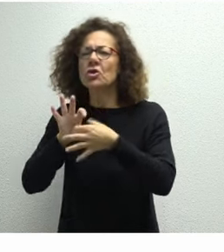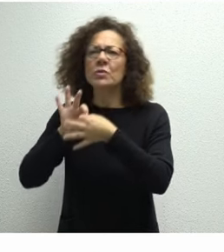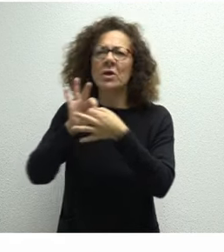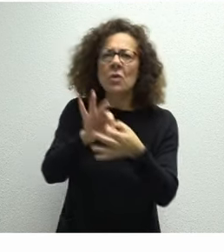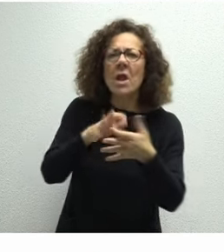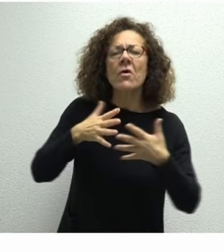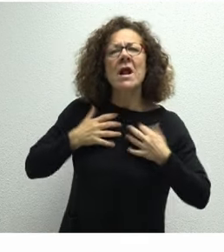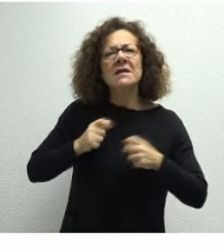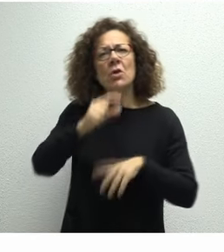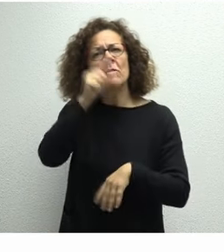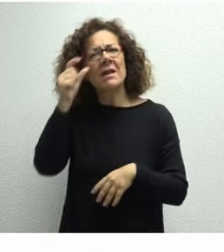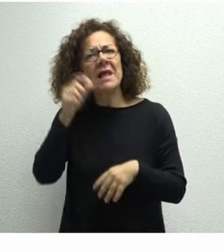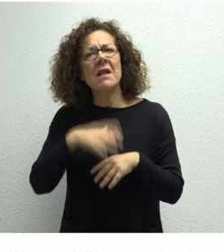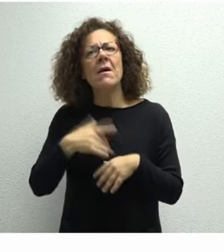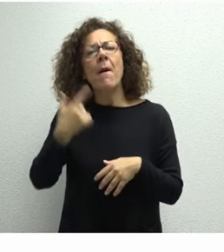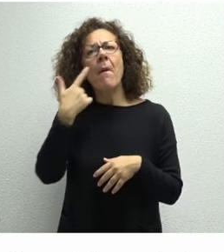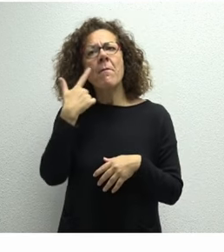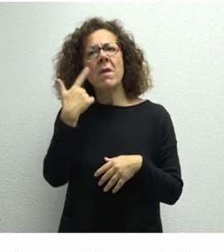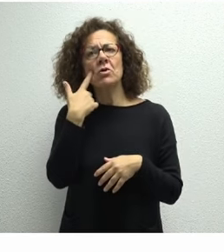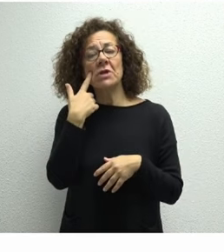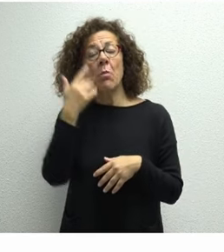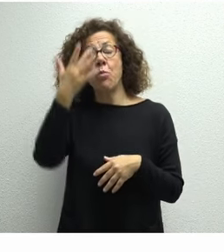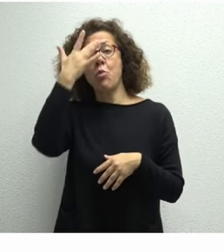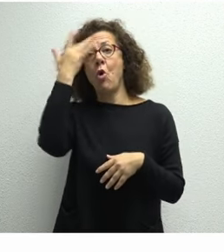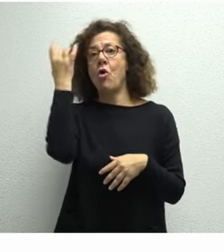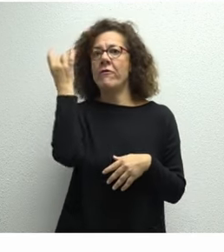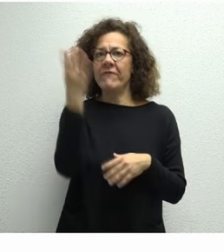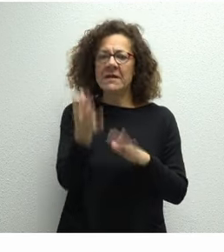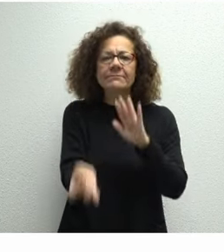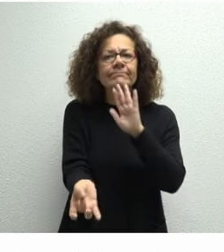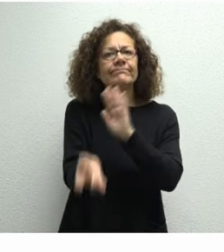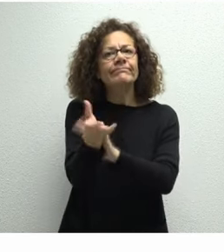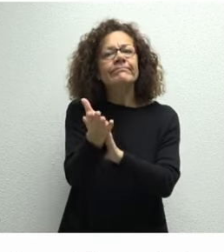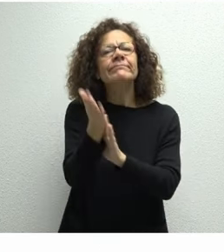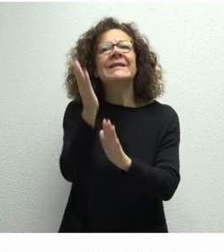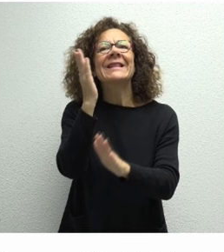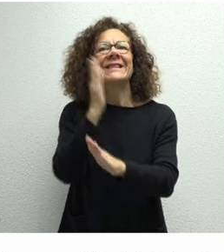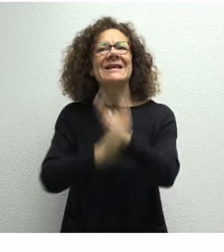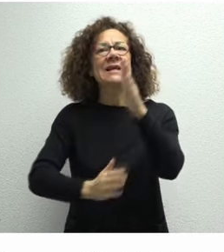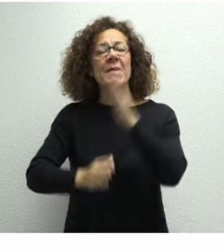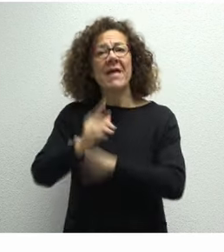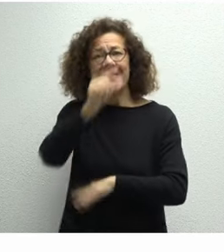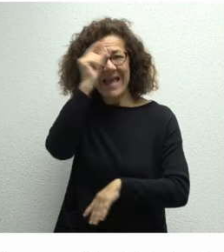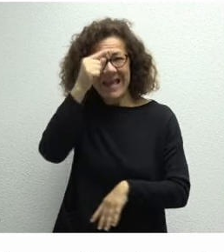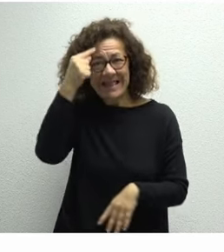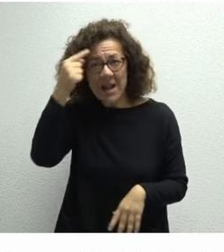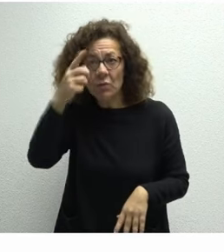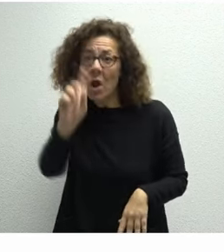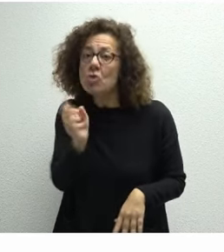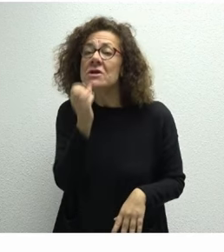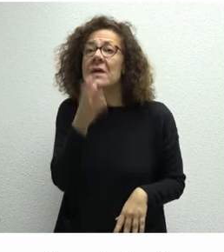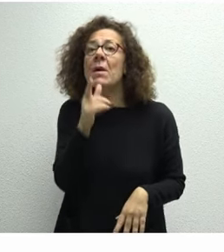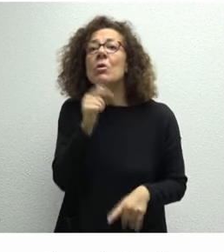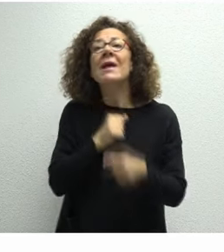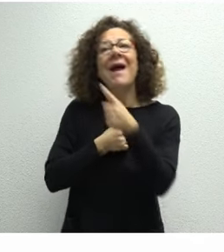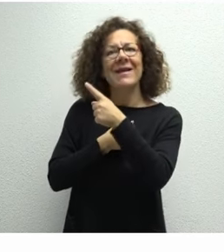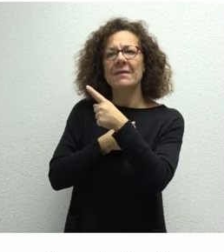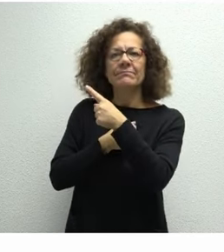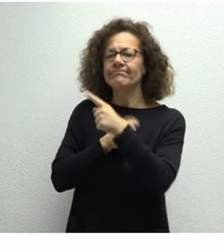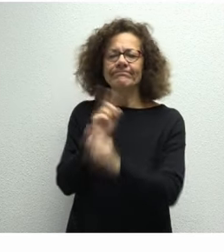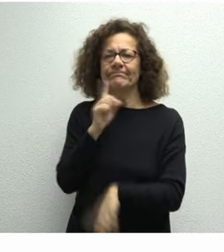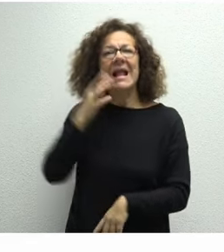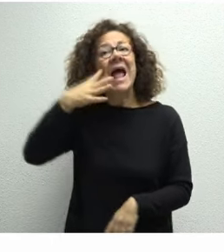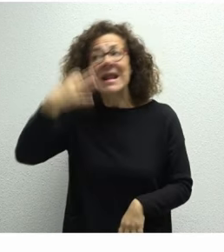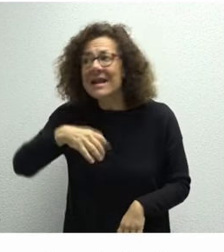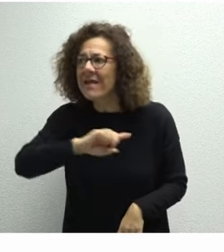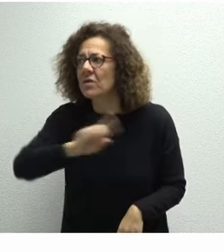la Salud Mental vemos Que bueno que por fin sale la discapacidad intelectual no está bien eh Porque lo que cuentan aquí no es la realidad la